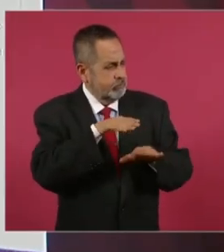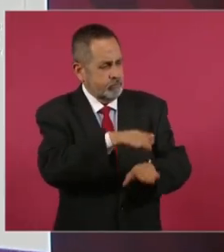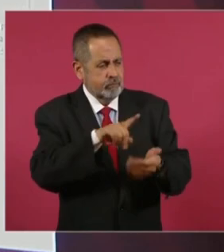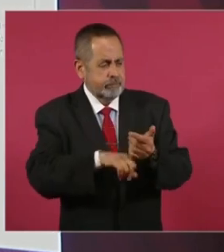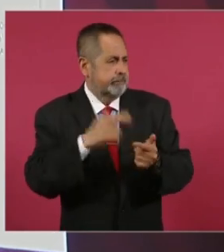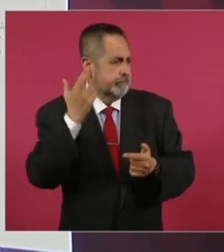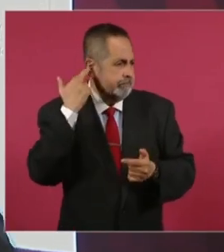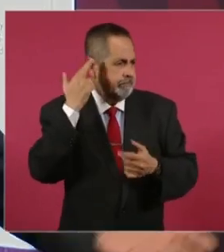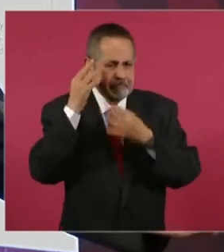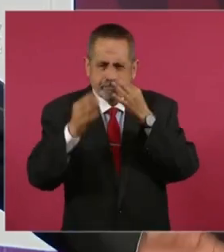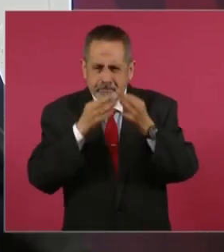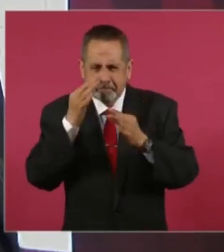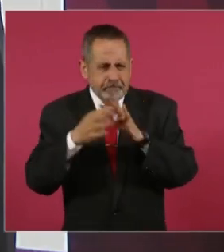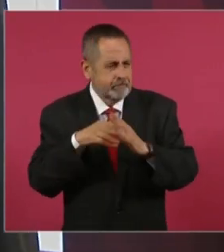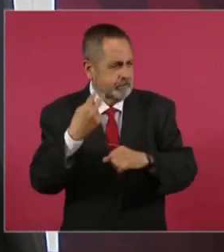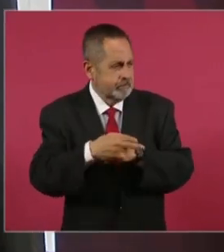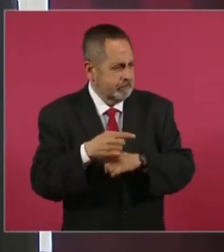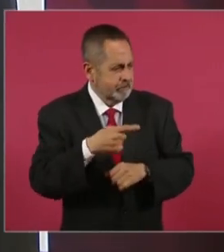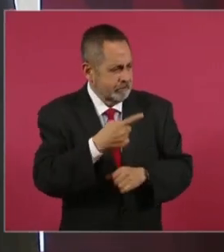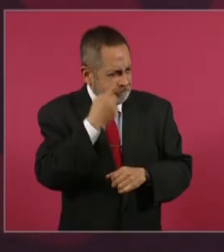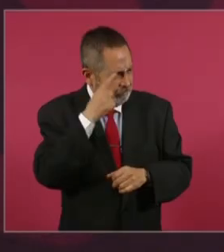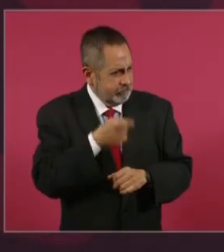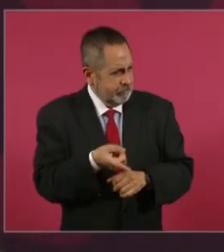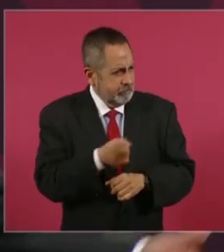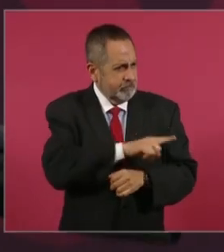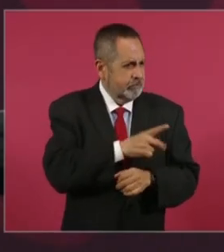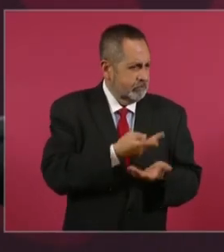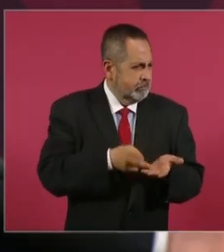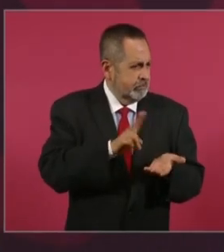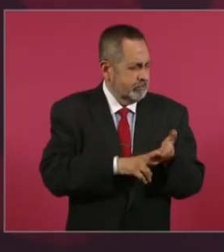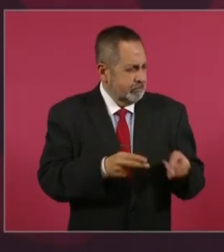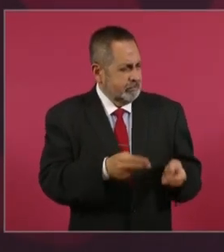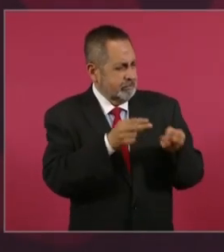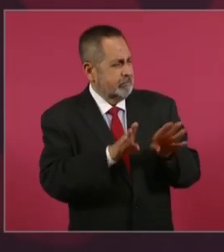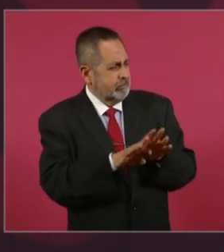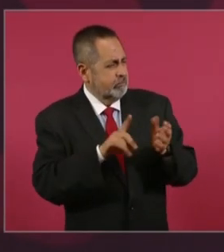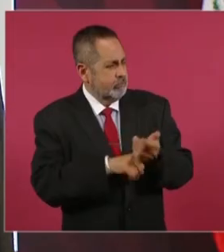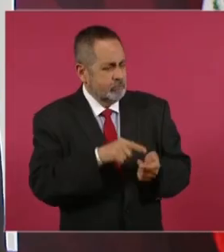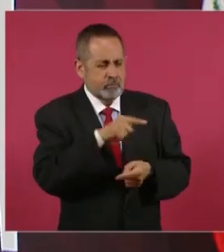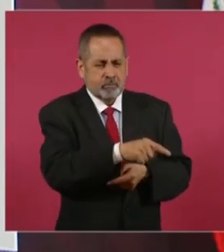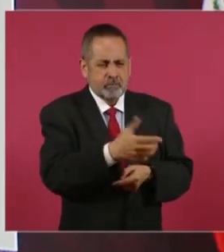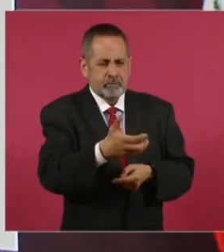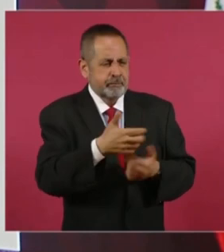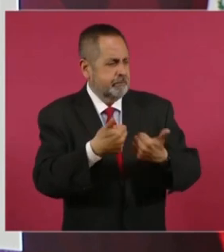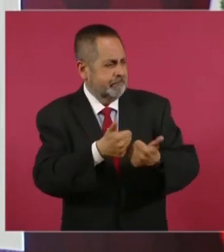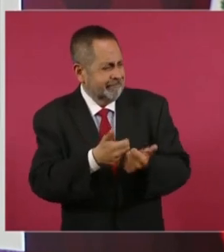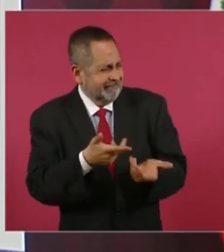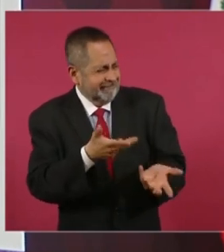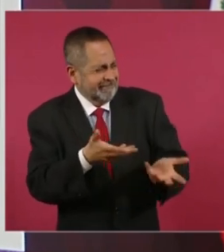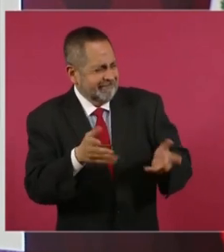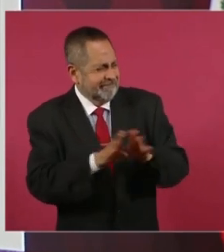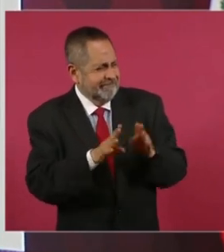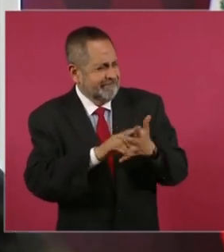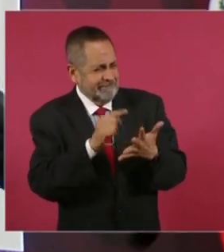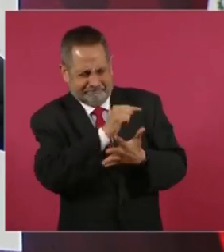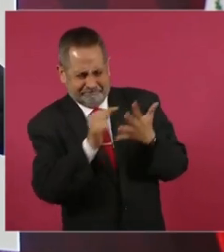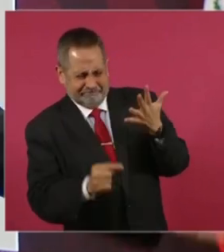o de la televisión o te dedicas a hacer pan o